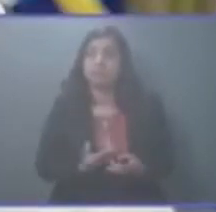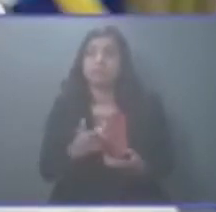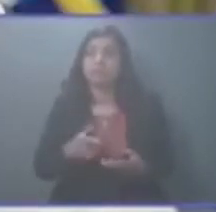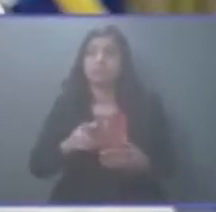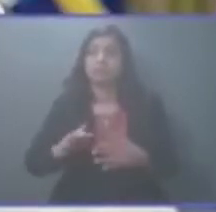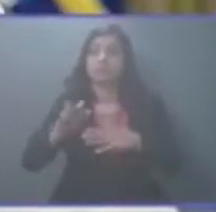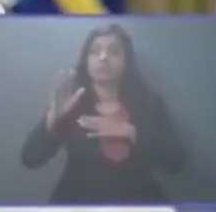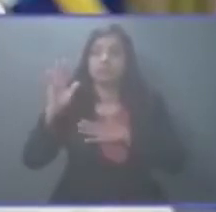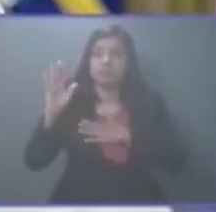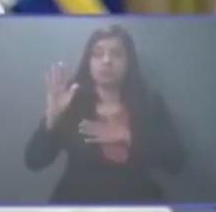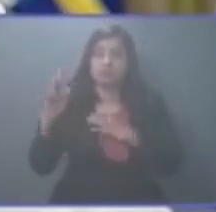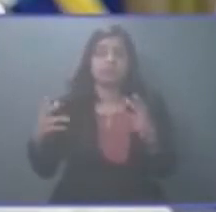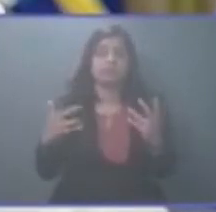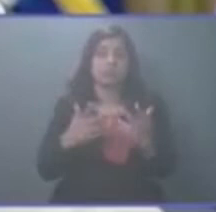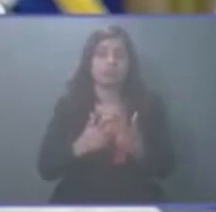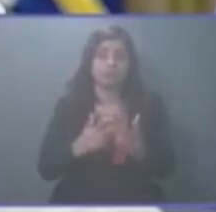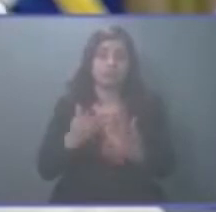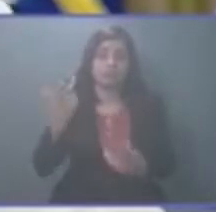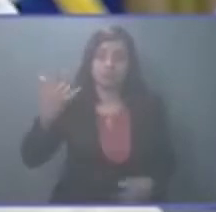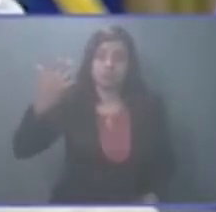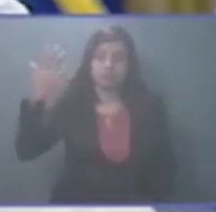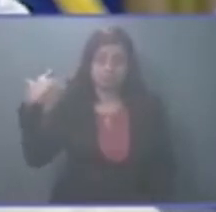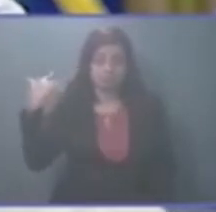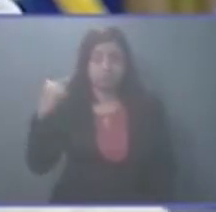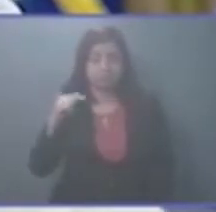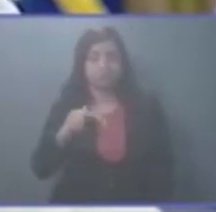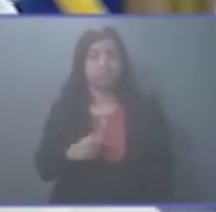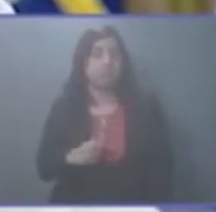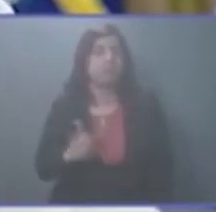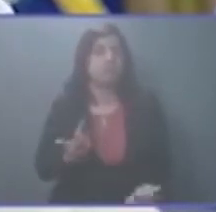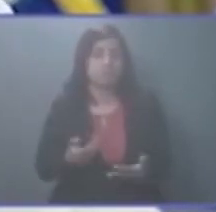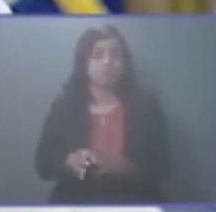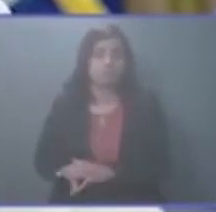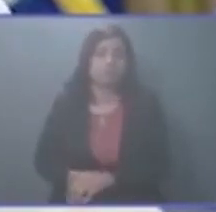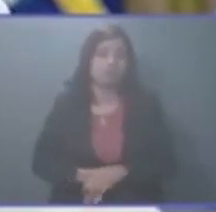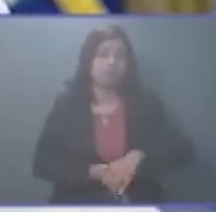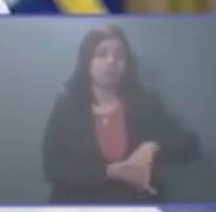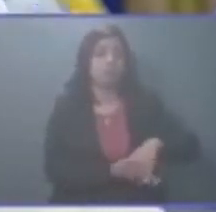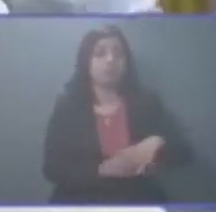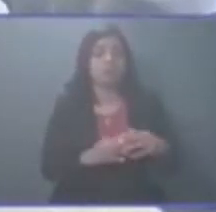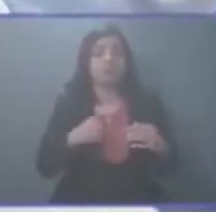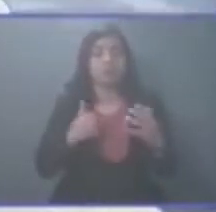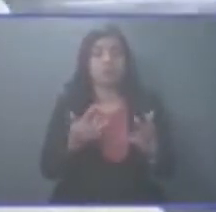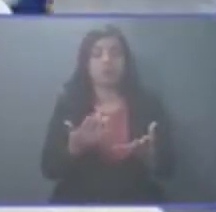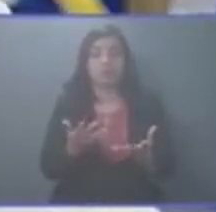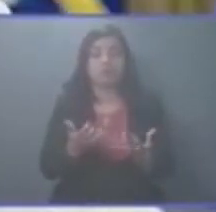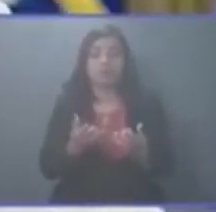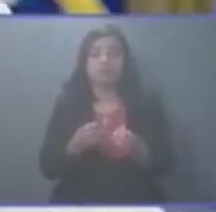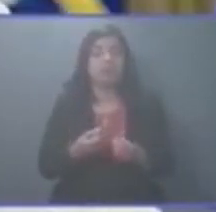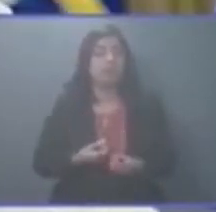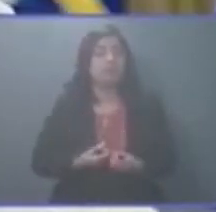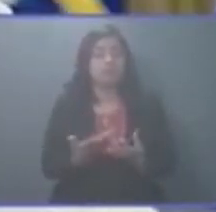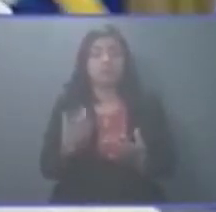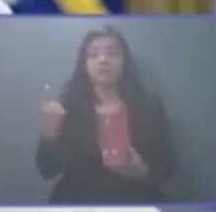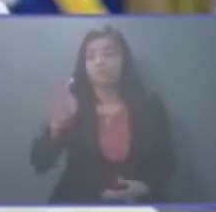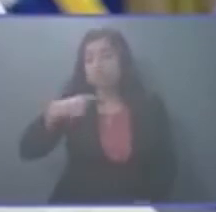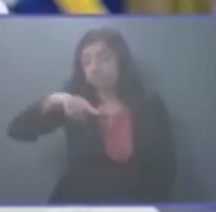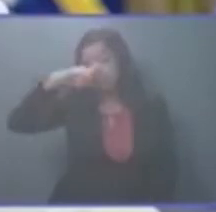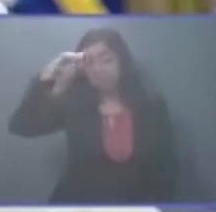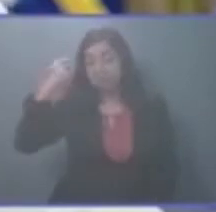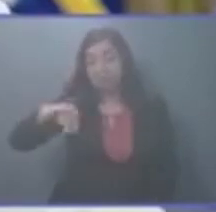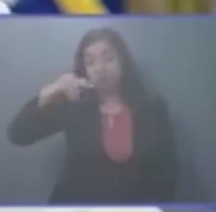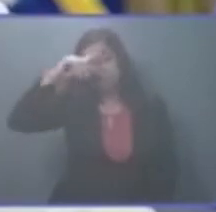ha sido coherente a lo largo de la historia por otro lado yo quiero decirles a todos los trabajadores y